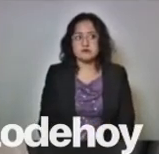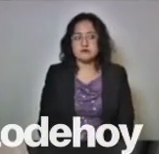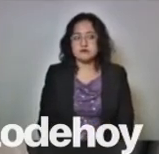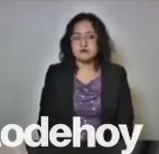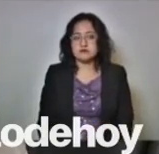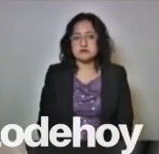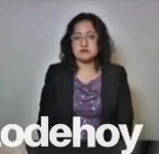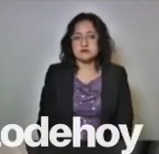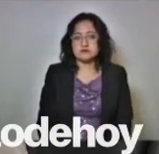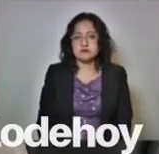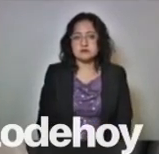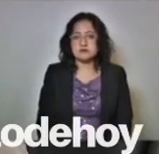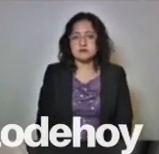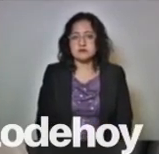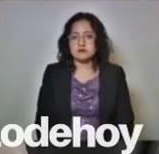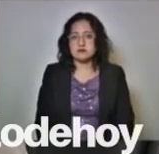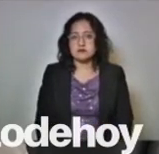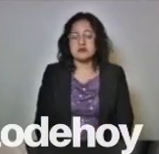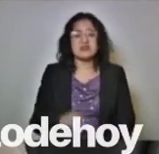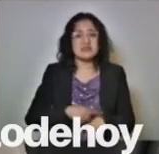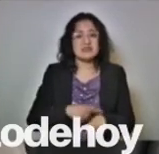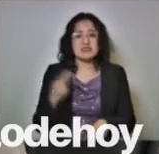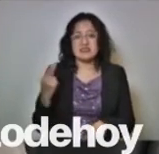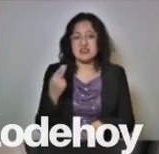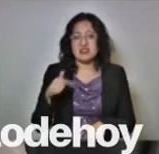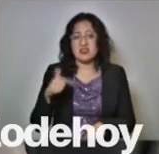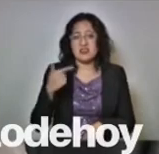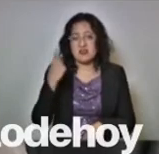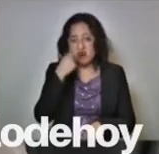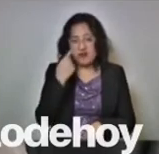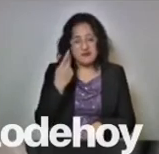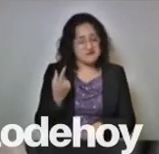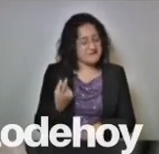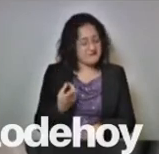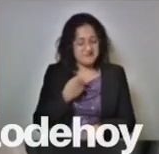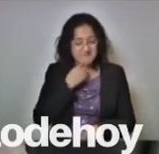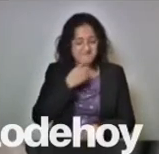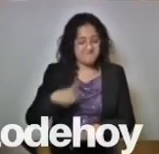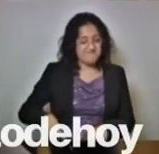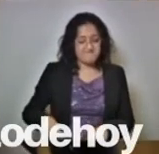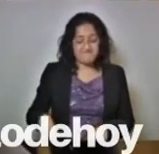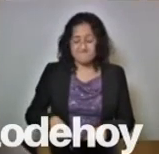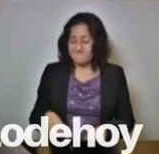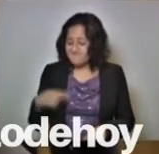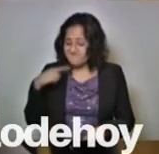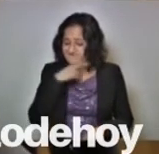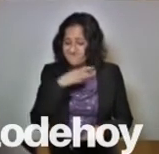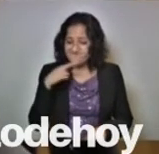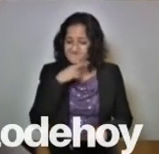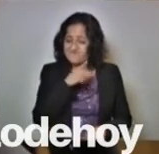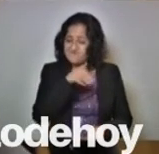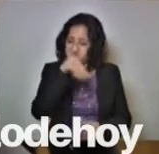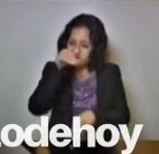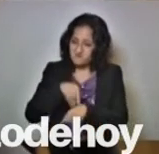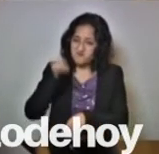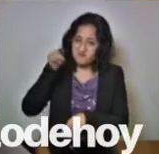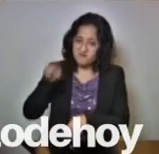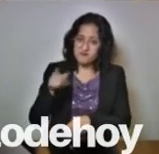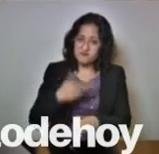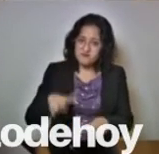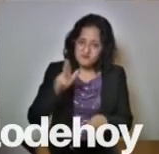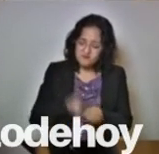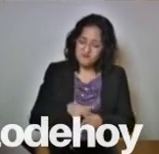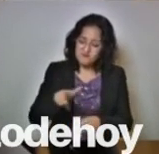doctor. De preferencia… 12 horas. 12 horas acá. 12 horas. Vamos a poner al registro civil ahí. Bien.